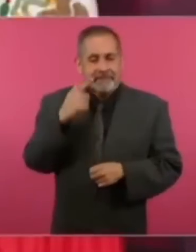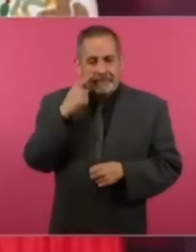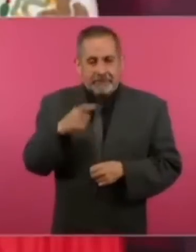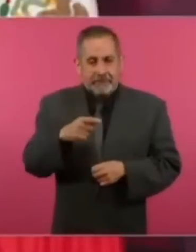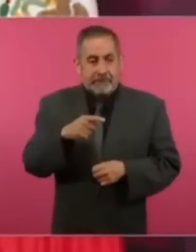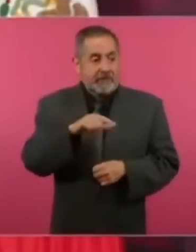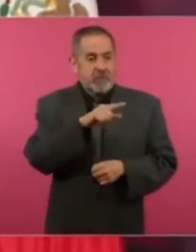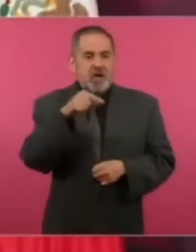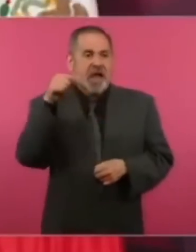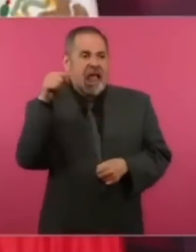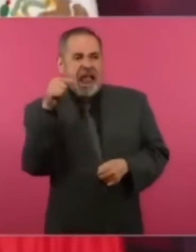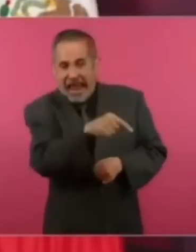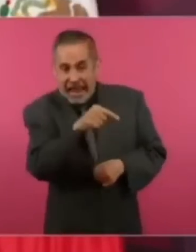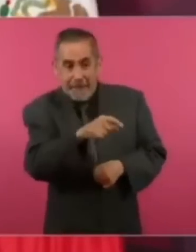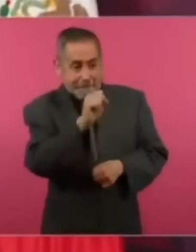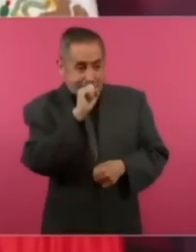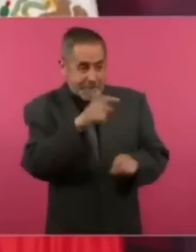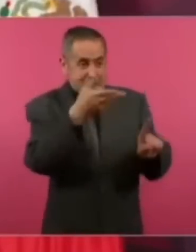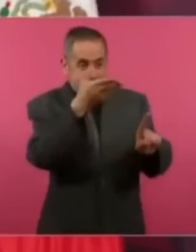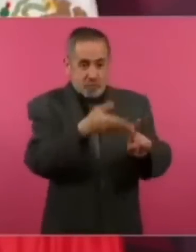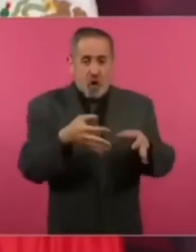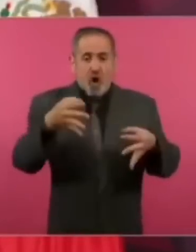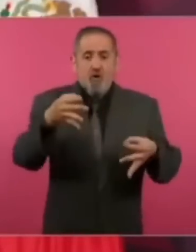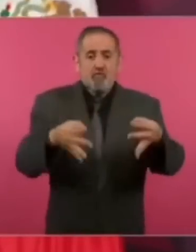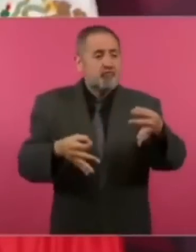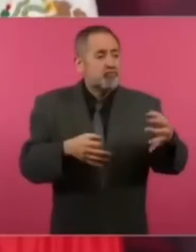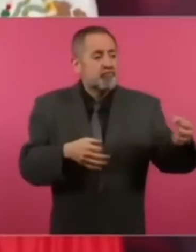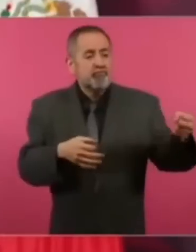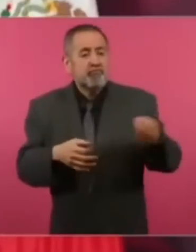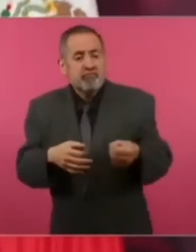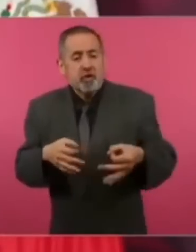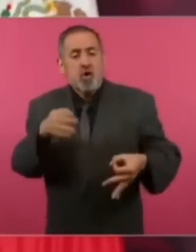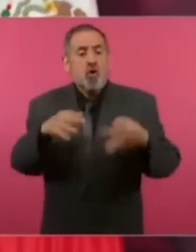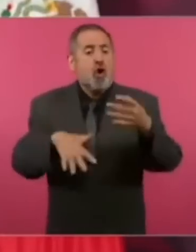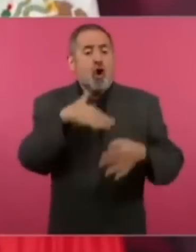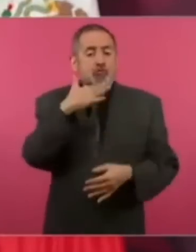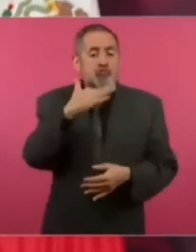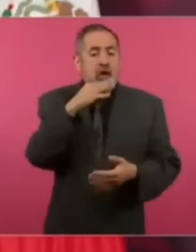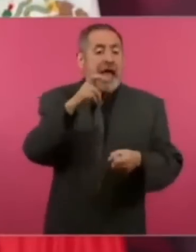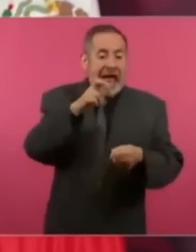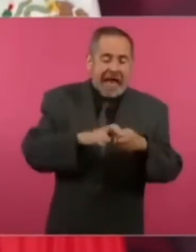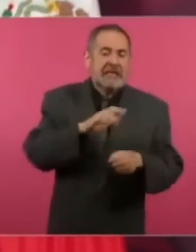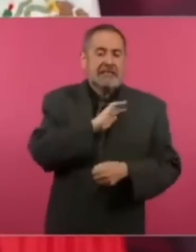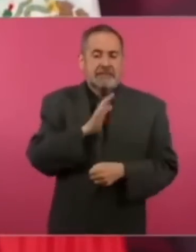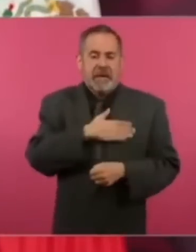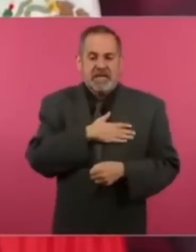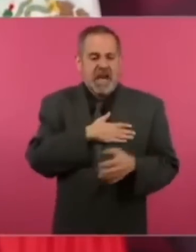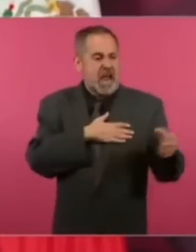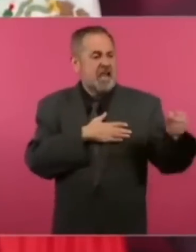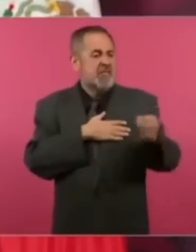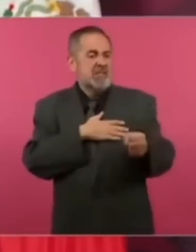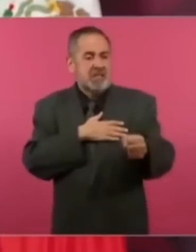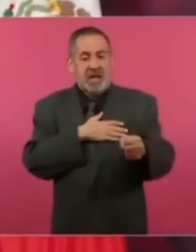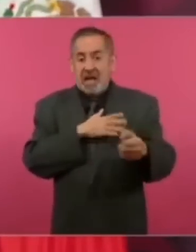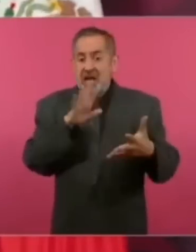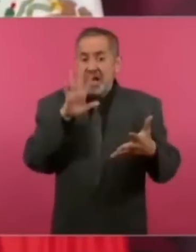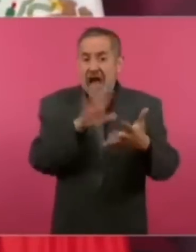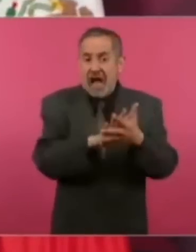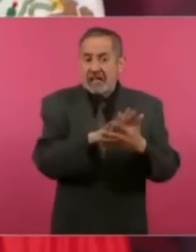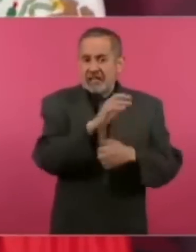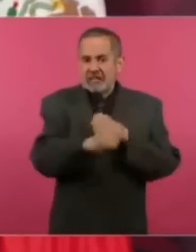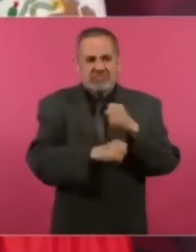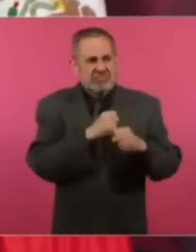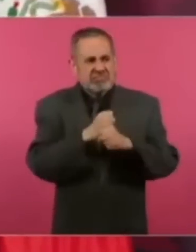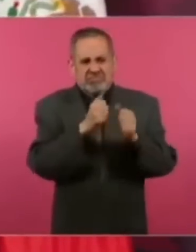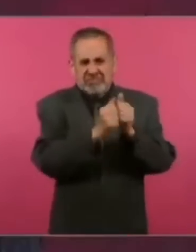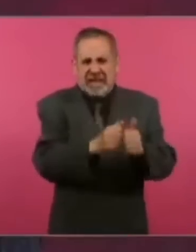después fue juzgado por corrupción en España y estuvo varios años en la cárcel.